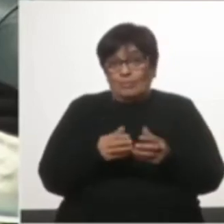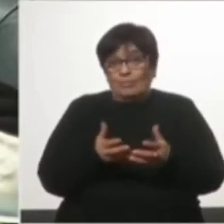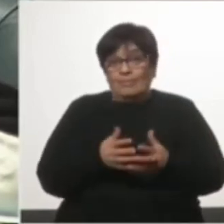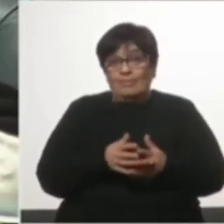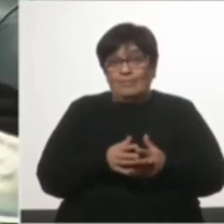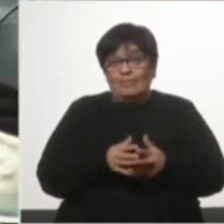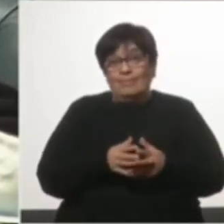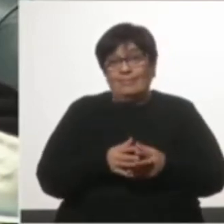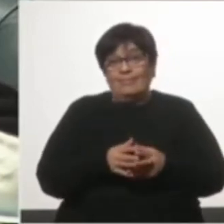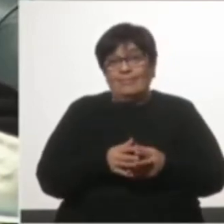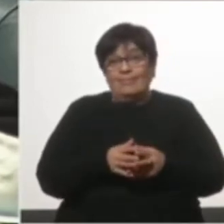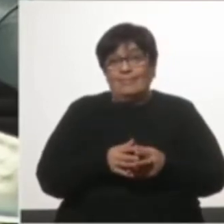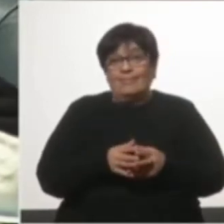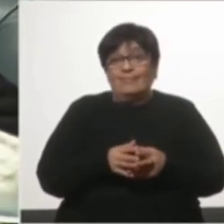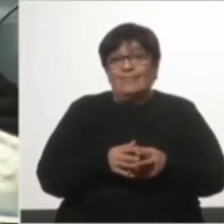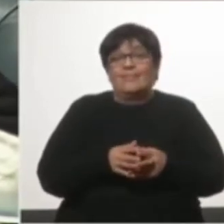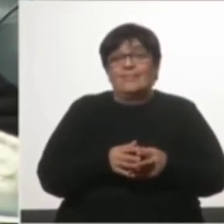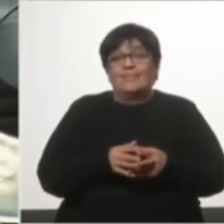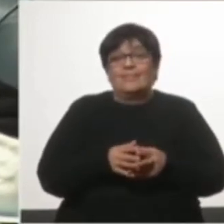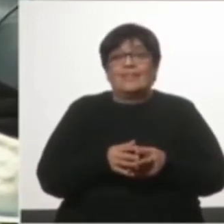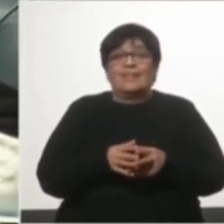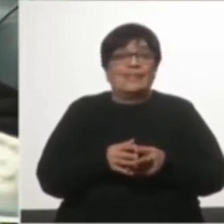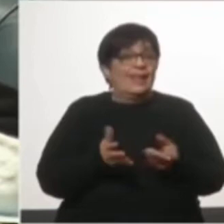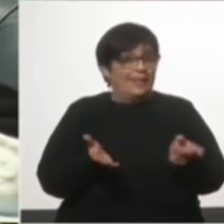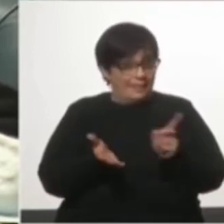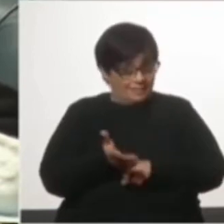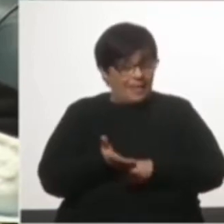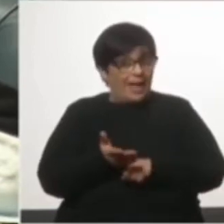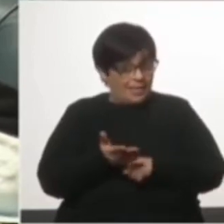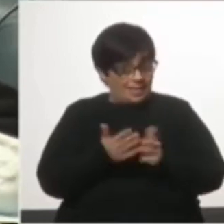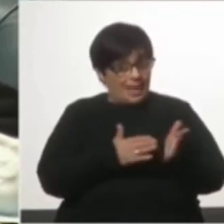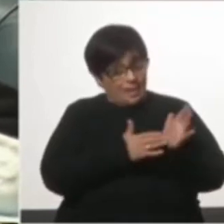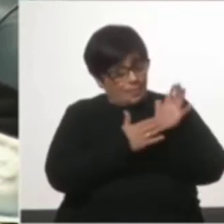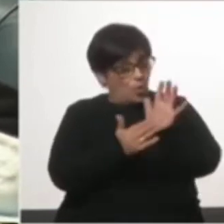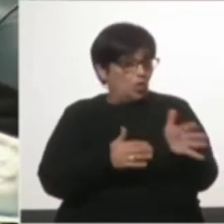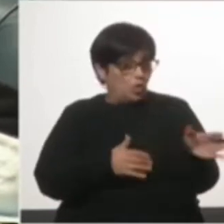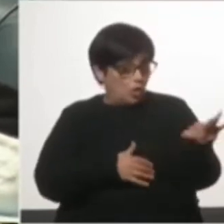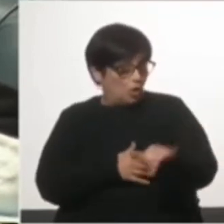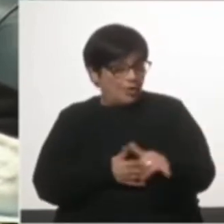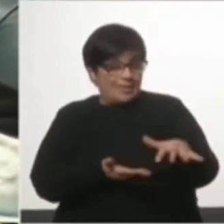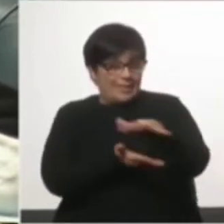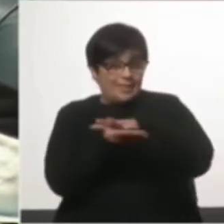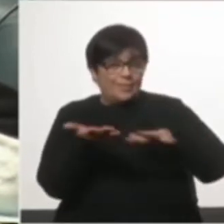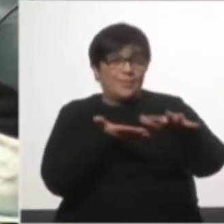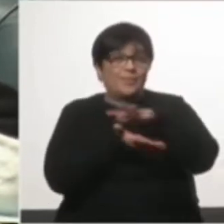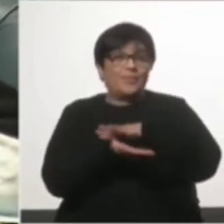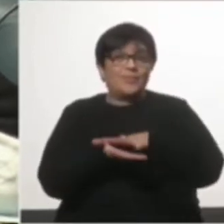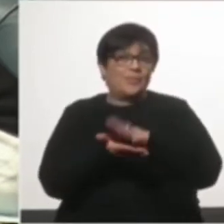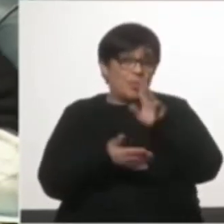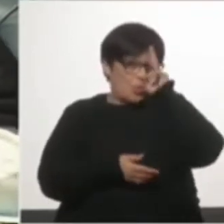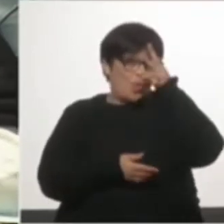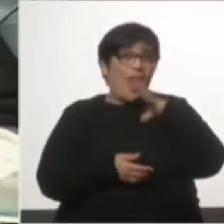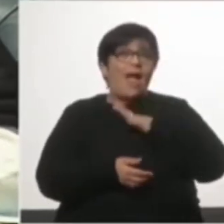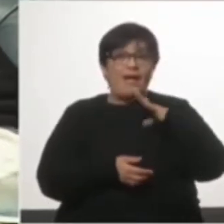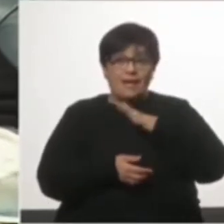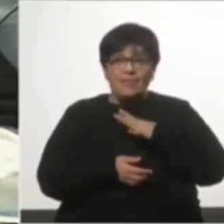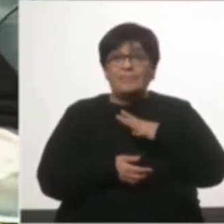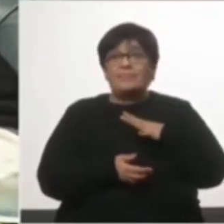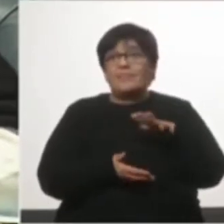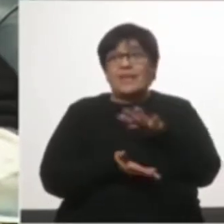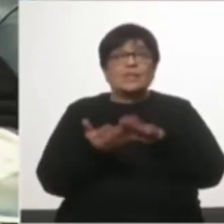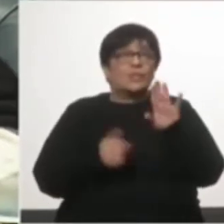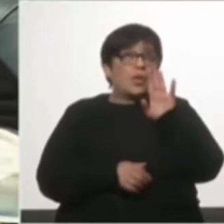y como punto fuerte de lo que sucedía diariamente en el Uruguay, la realidad